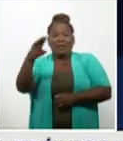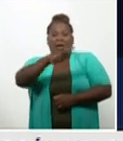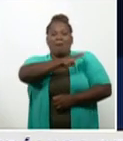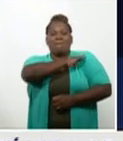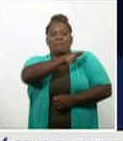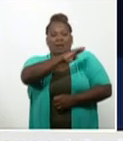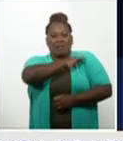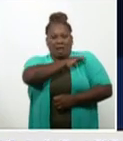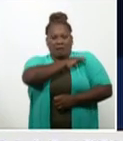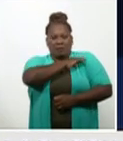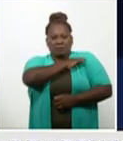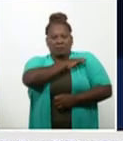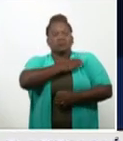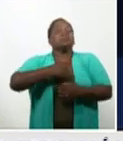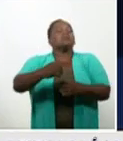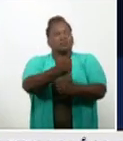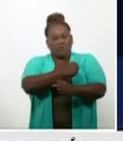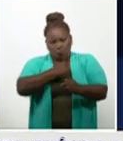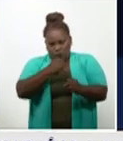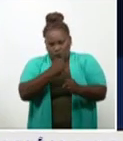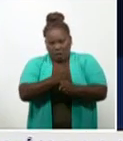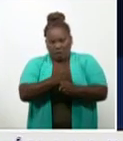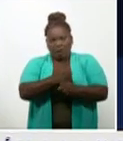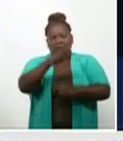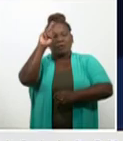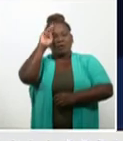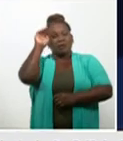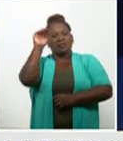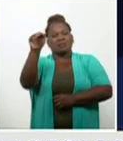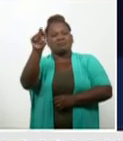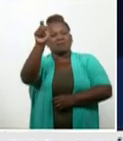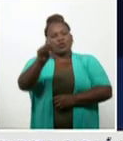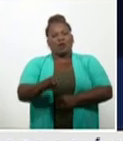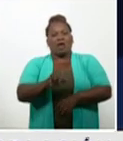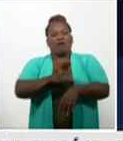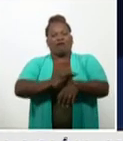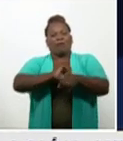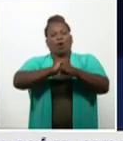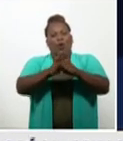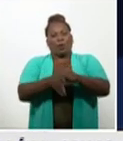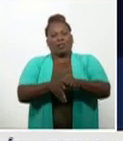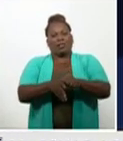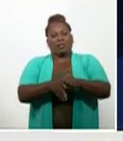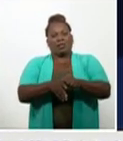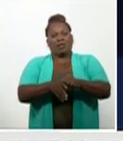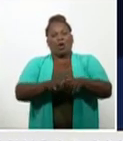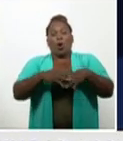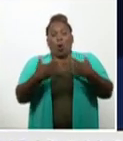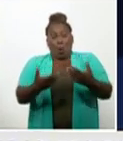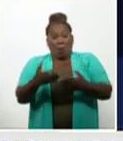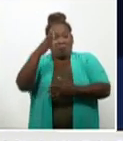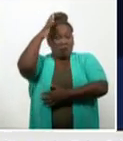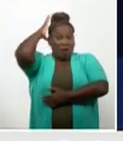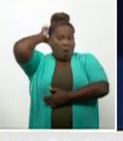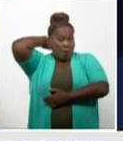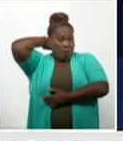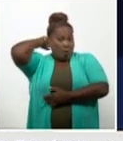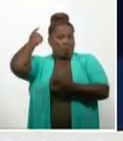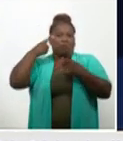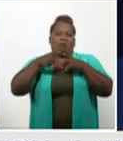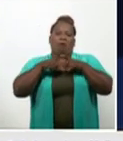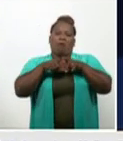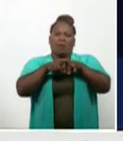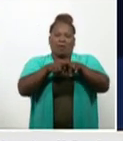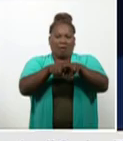se utilizaran para el ingreso de estos pacientes, y cómo nos ha acompañado